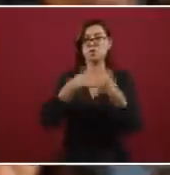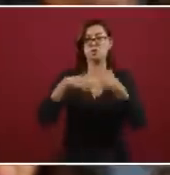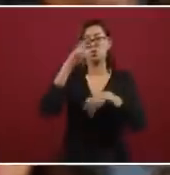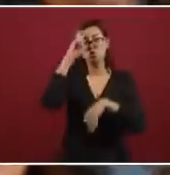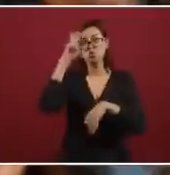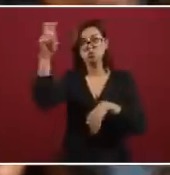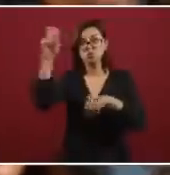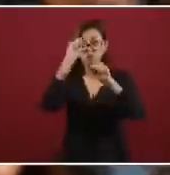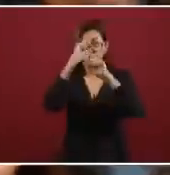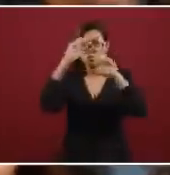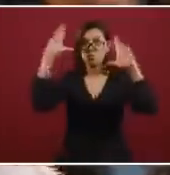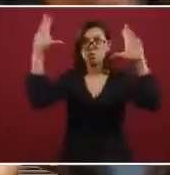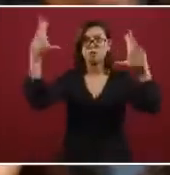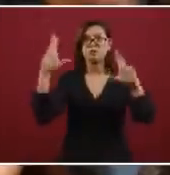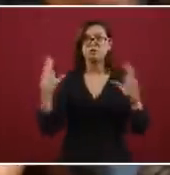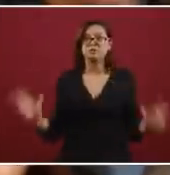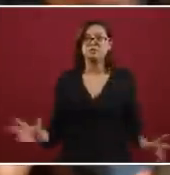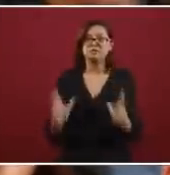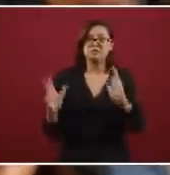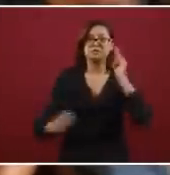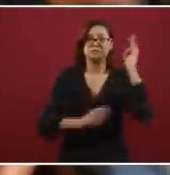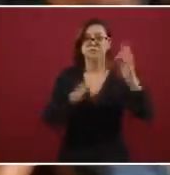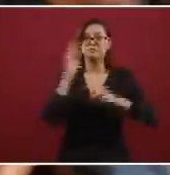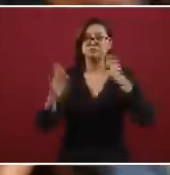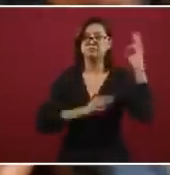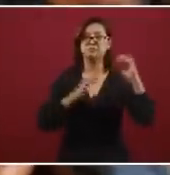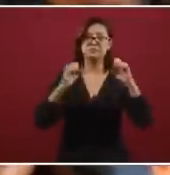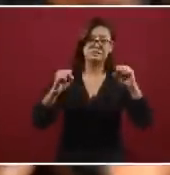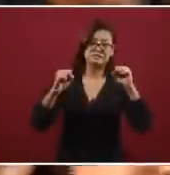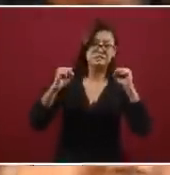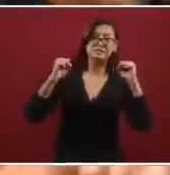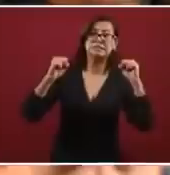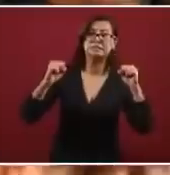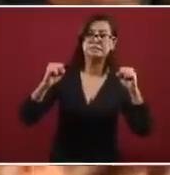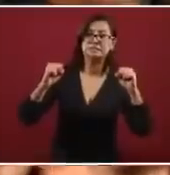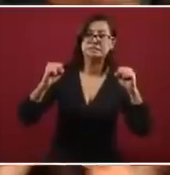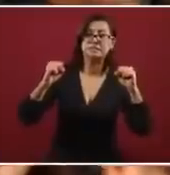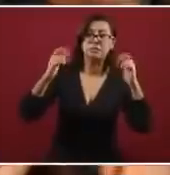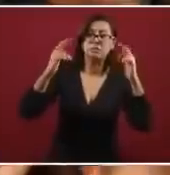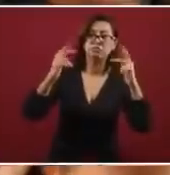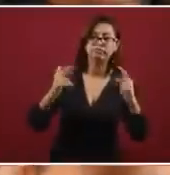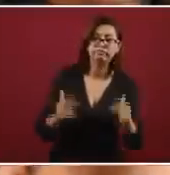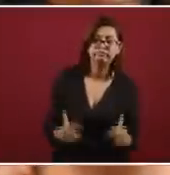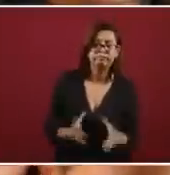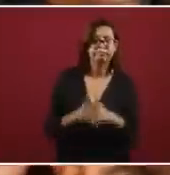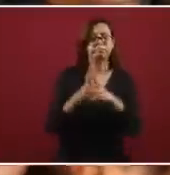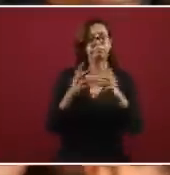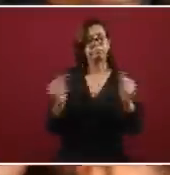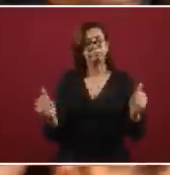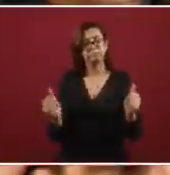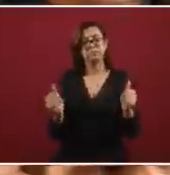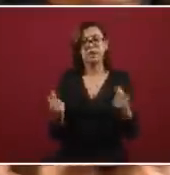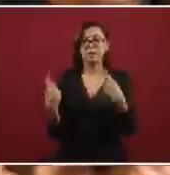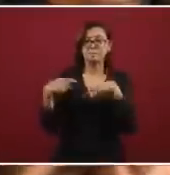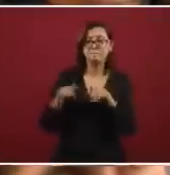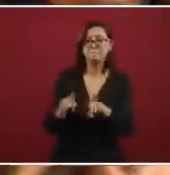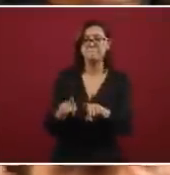esa promoción y toda esa oferta de que nos iba a ir muy bien, se desvaneció totalmente.